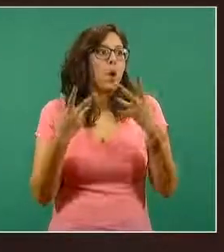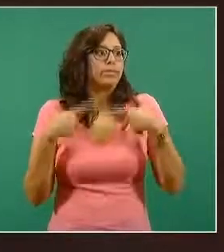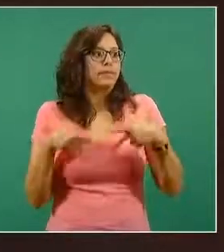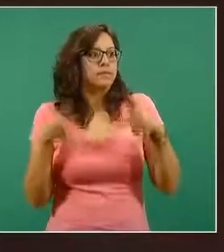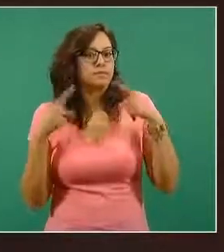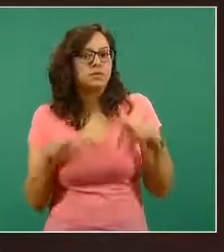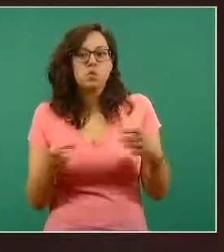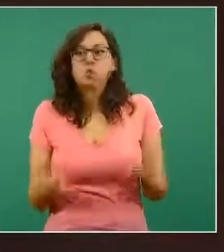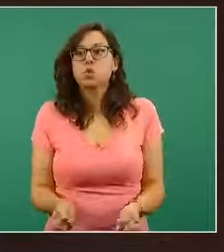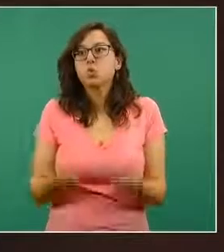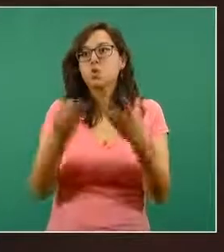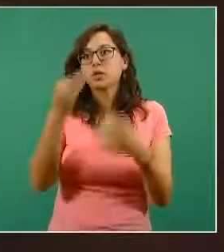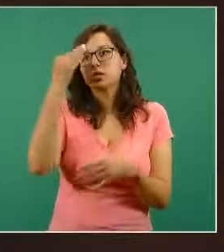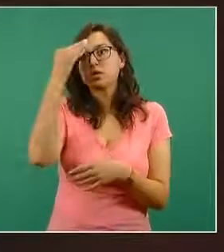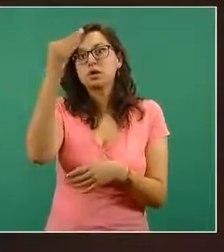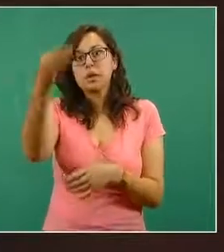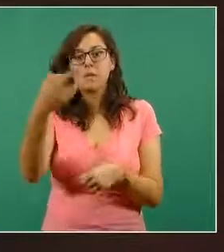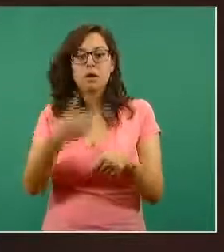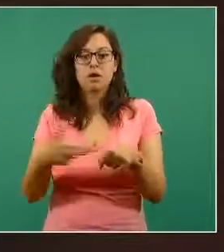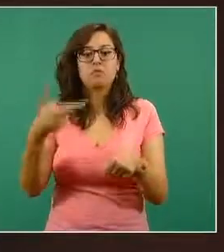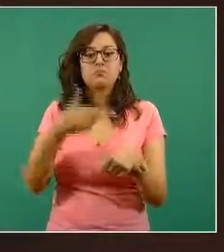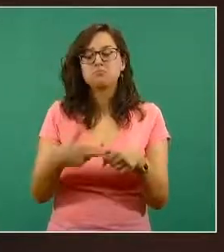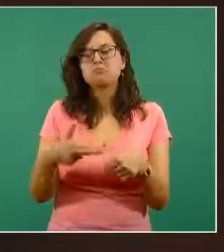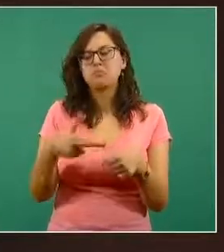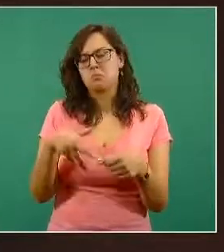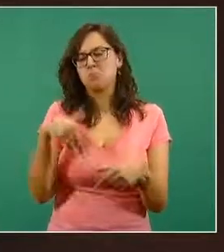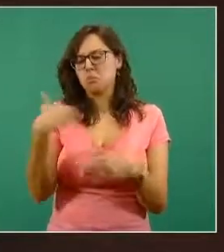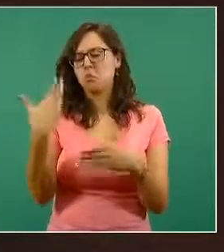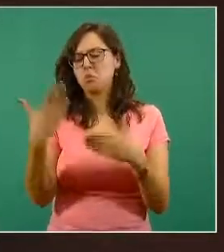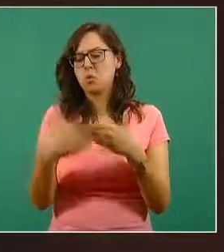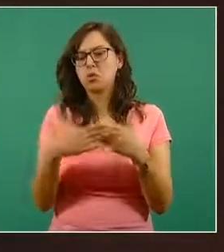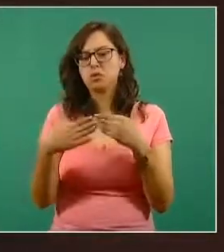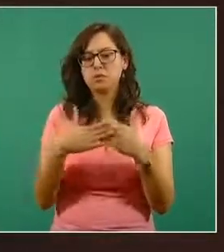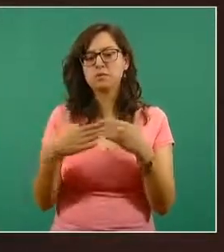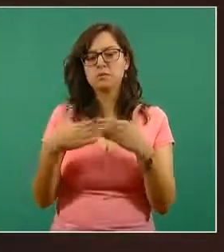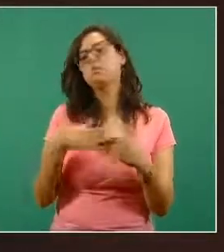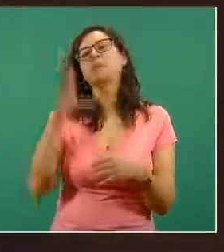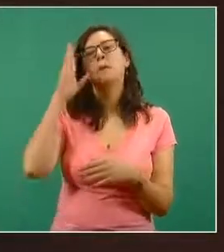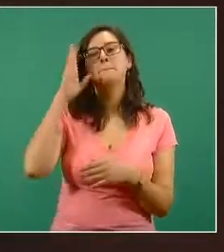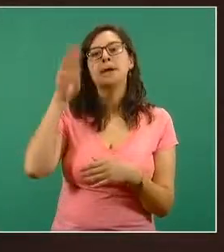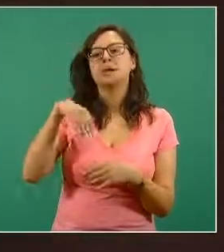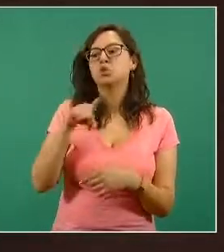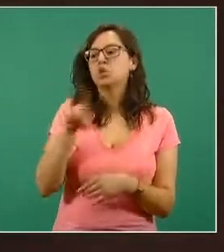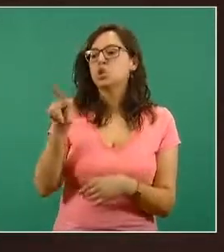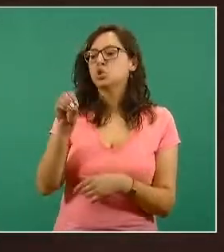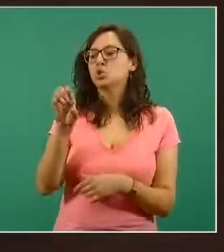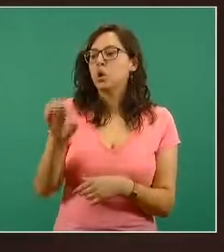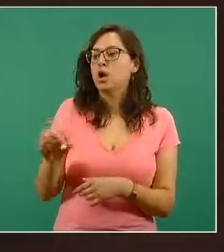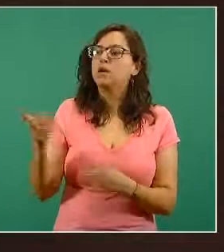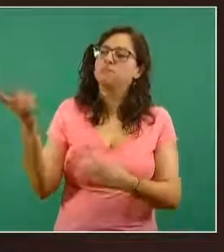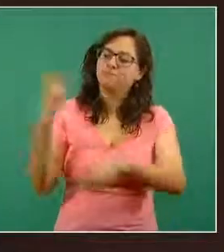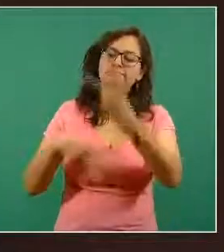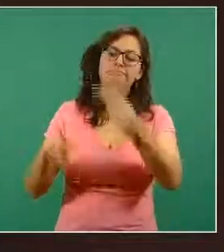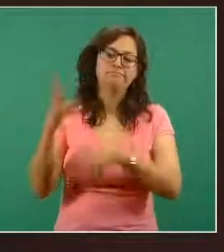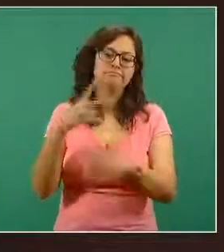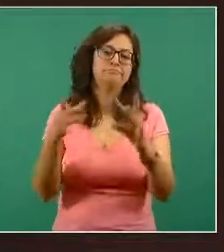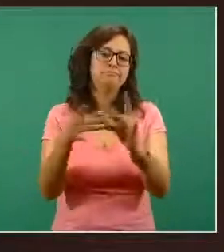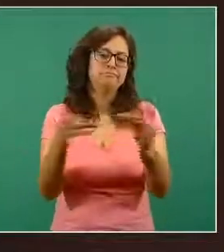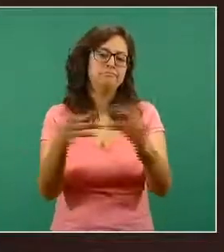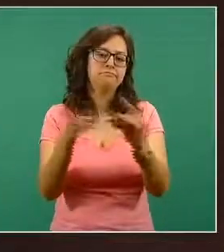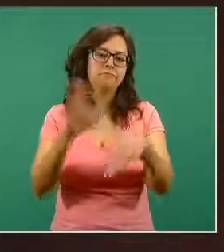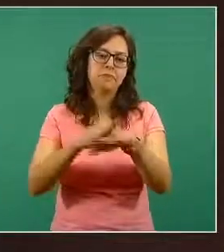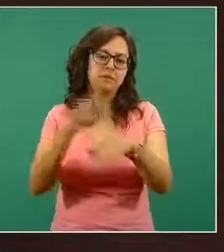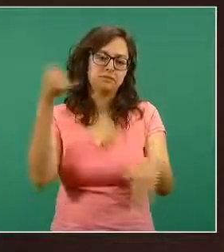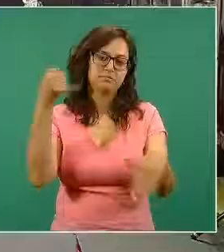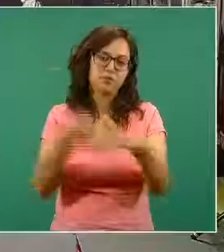el cómo se realizó, pues le pediremos también al maestro Zoé Robledo que lo pueda comentar, posiblemente en el Pulso de